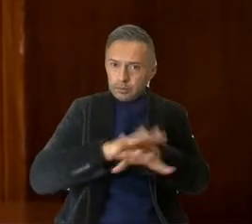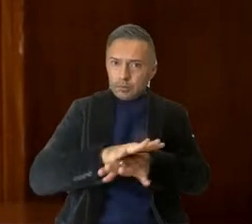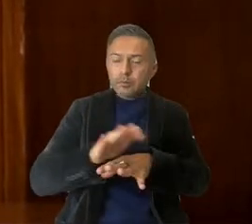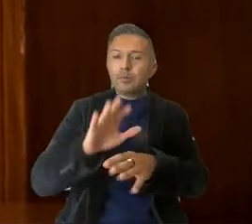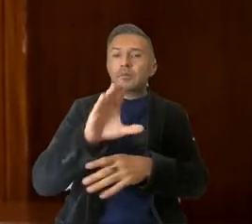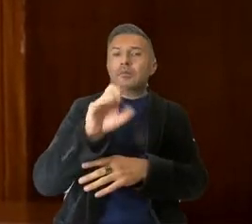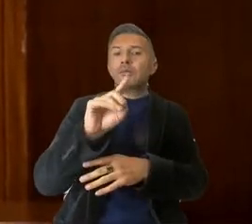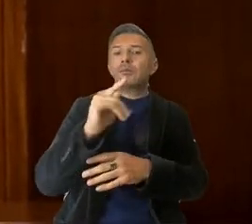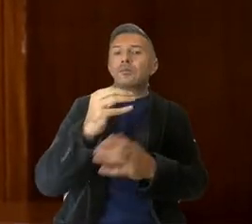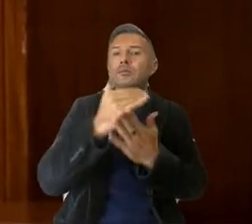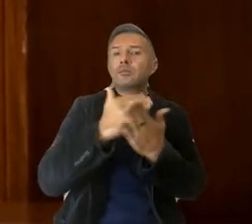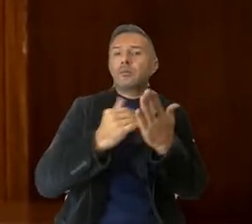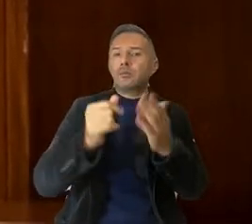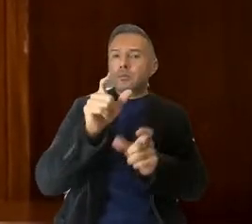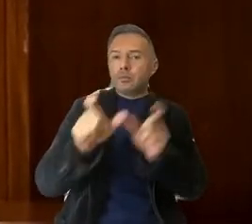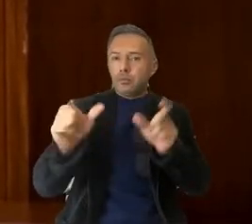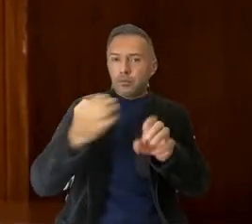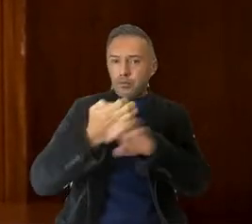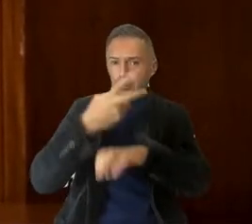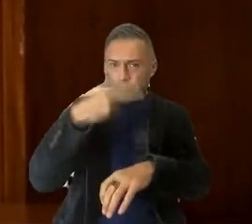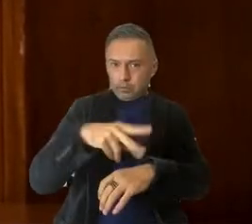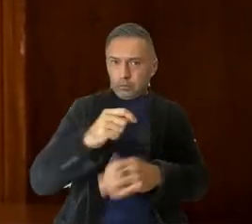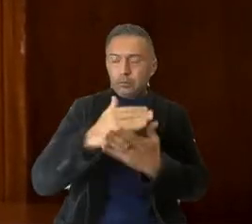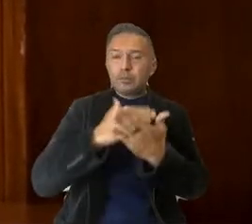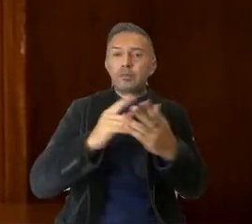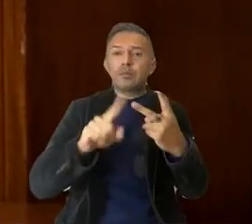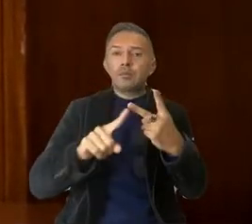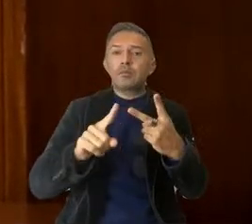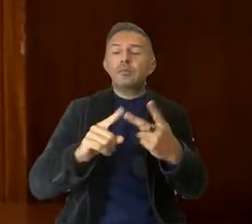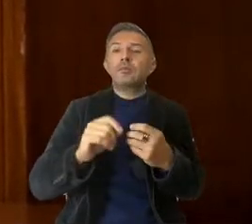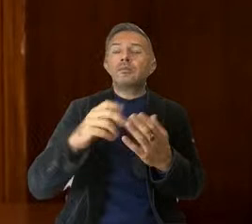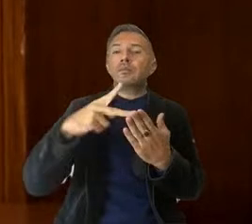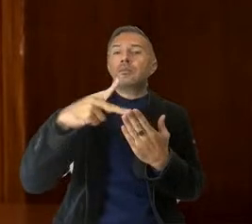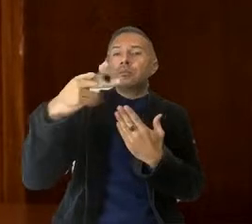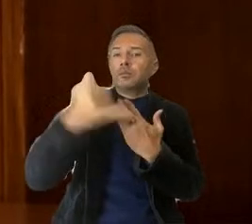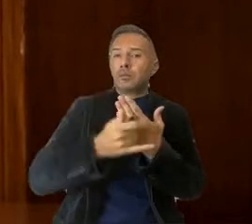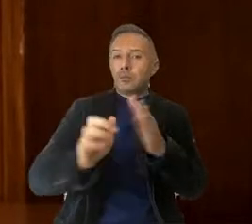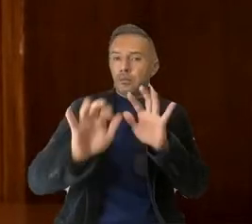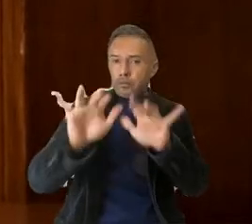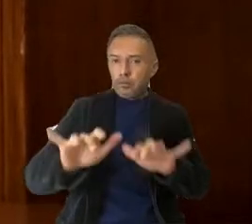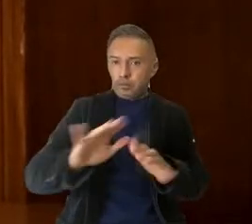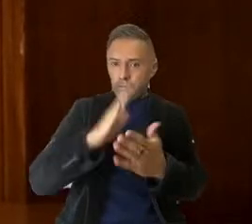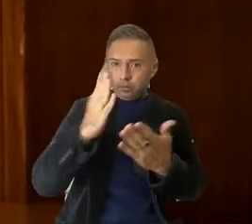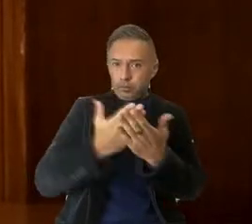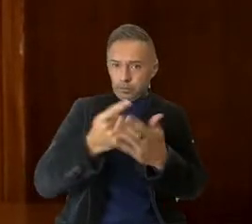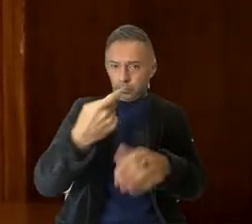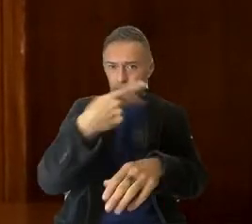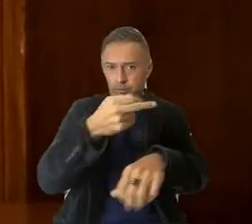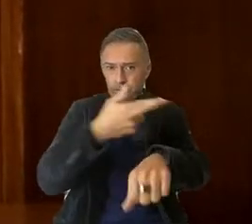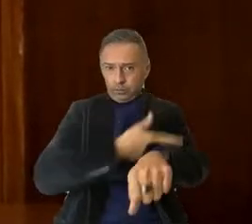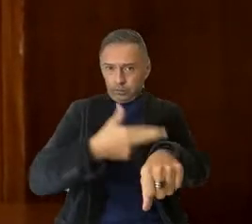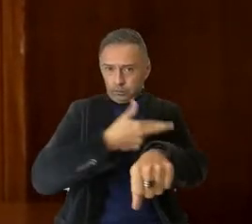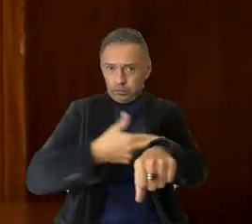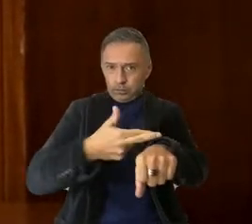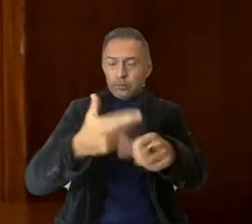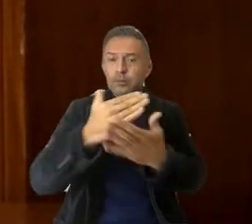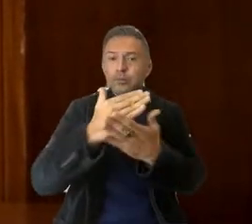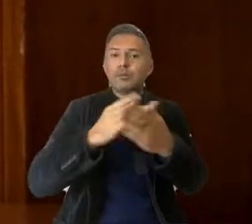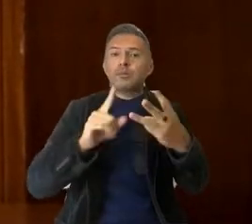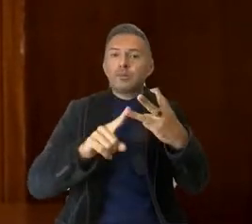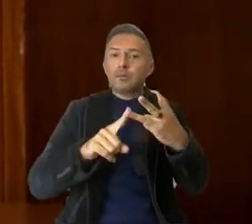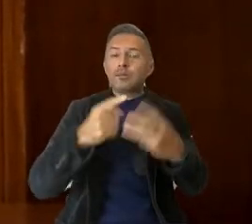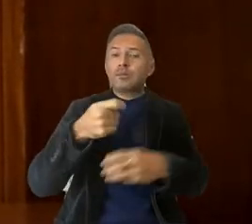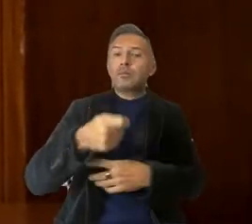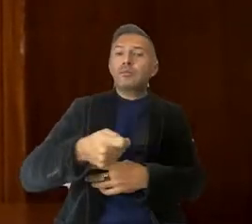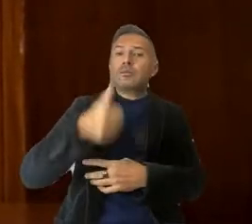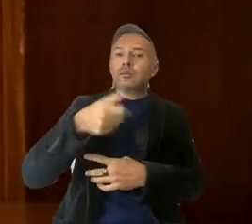de México. Segundo, se adjunta el proyecto para los efectos necesarios. Tercero, previa discusión y aprobación